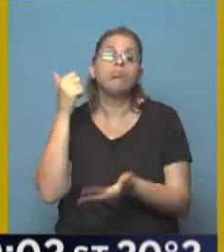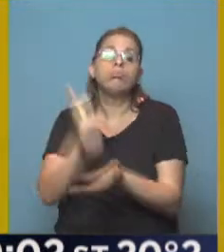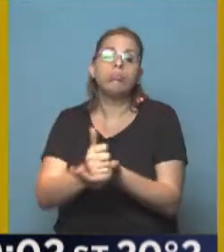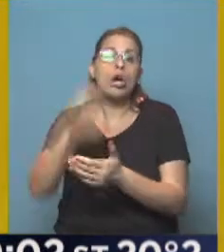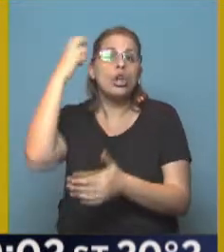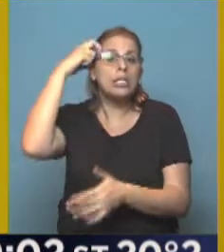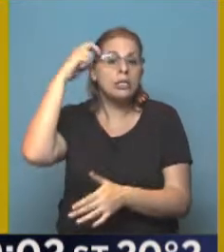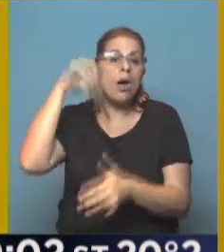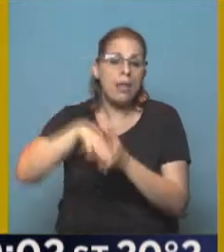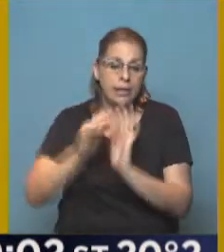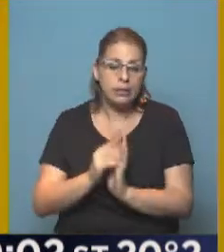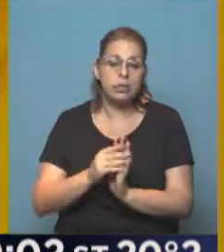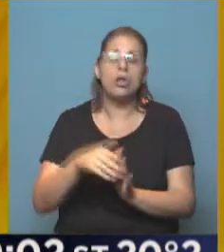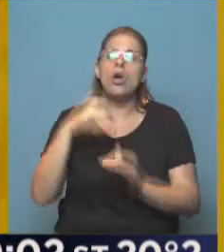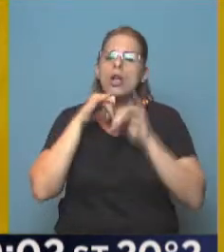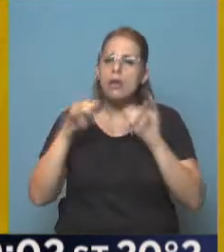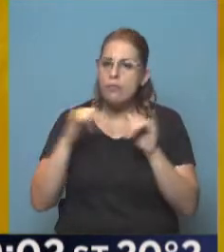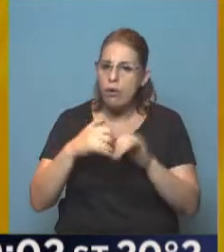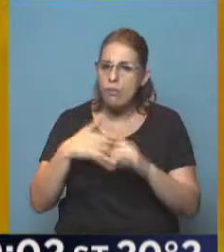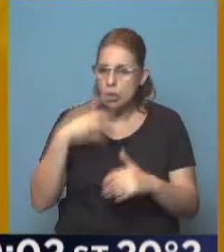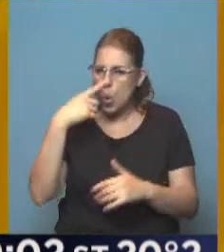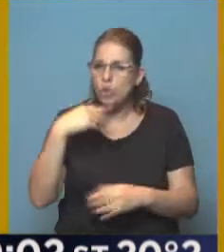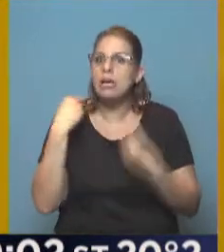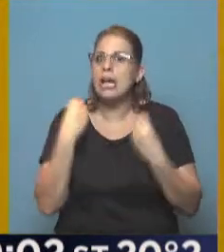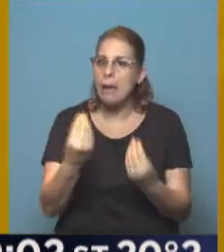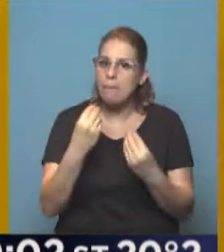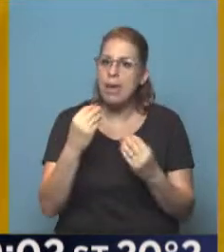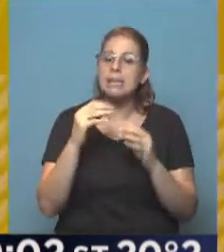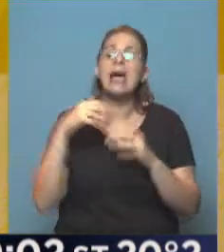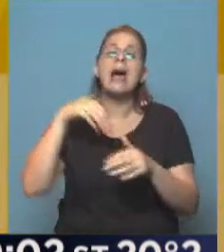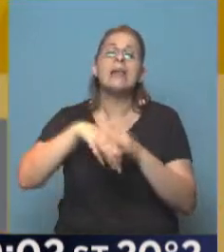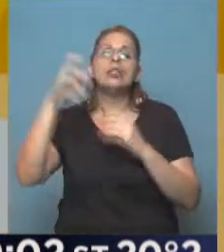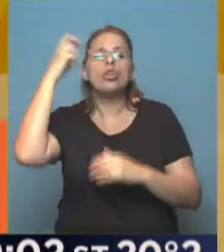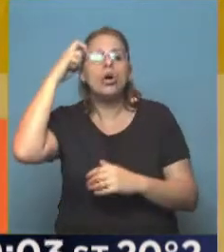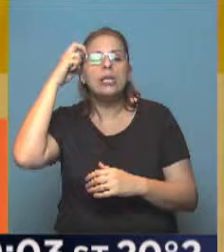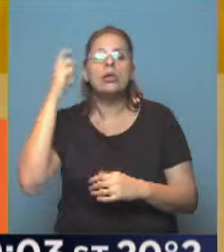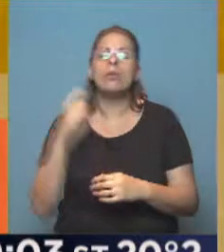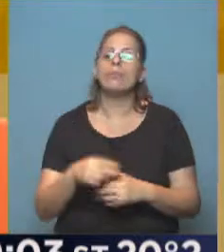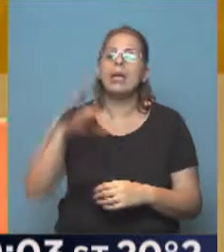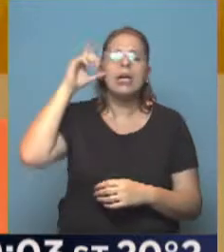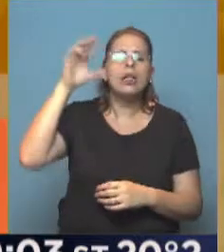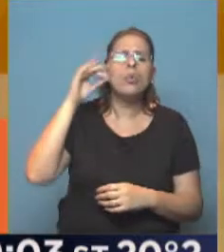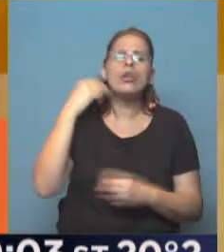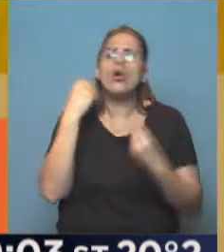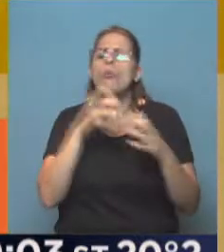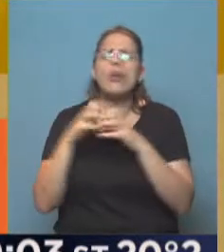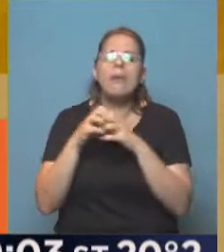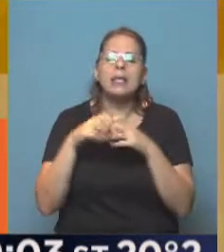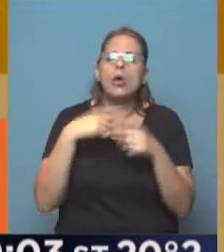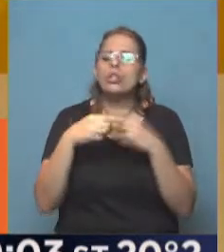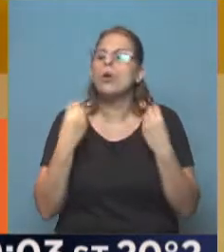que tiene la última información sobre lo que está sucediendo allí. Eduardo, ¿cómo continuó el debate?